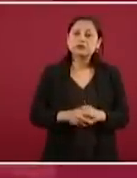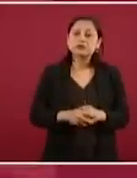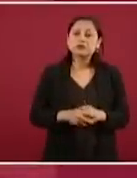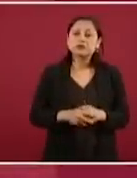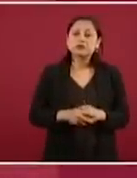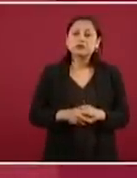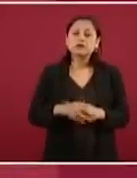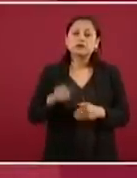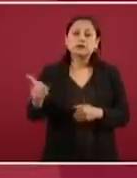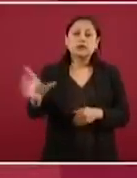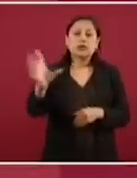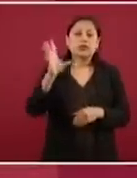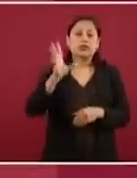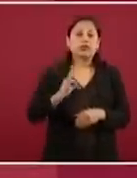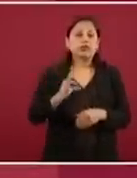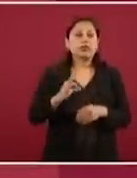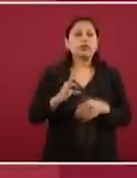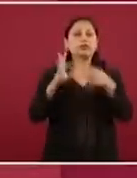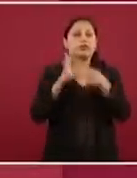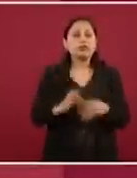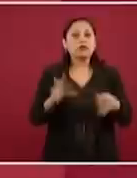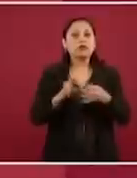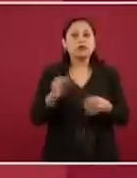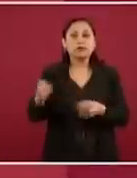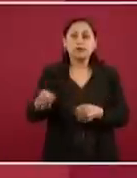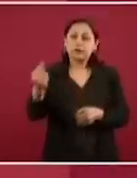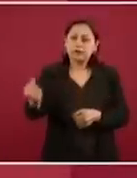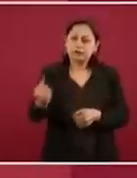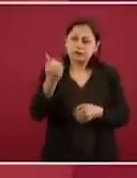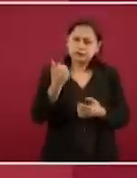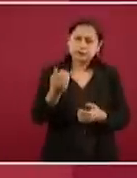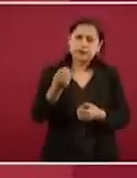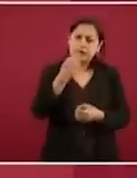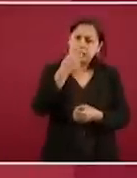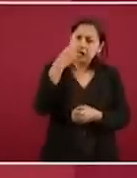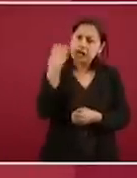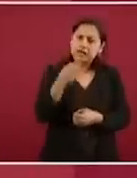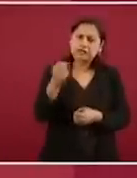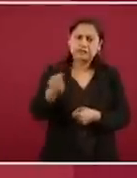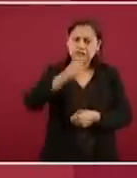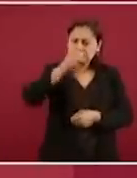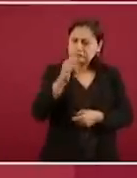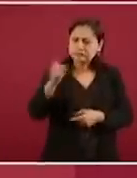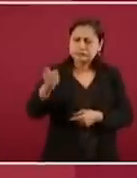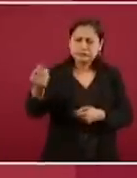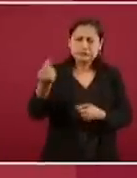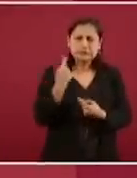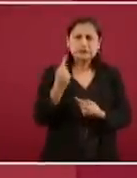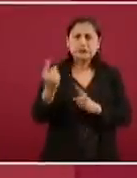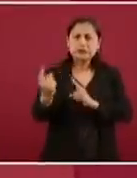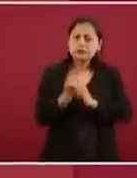me los plantean, se enojan conmigo, me gritan,